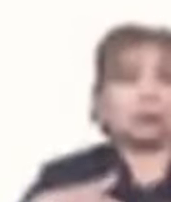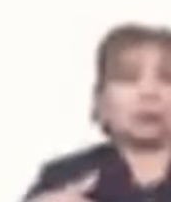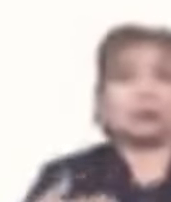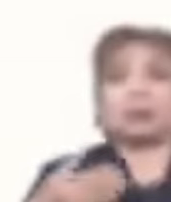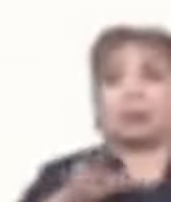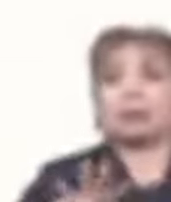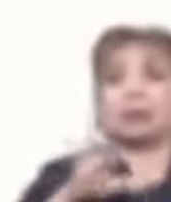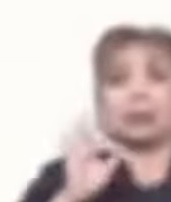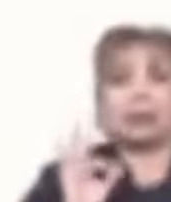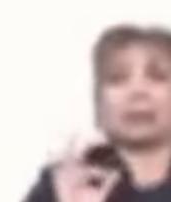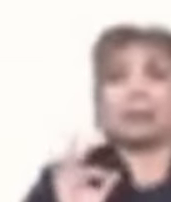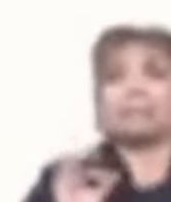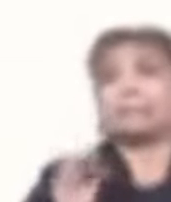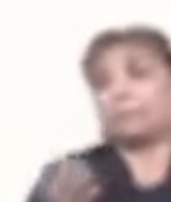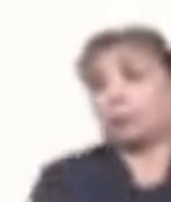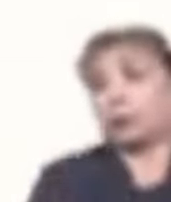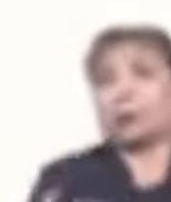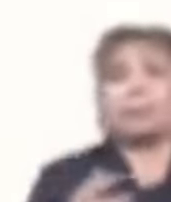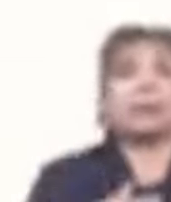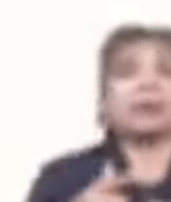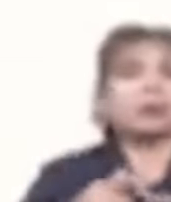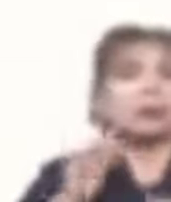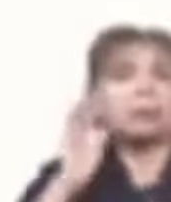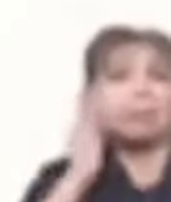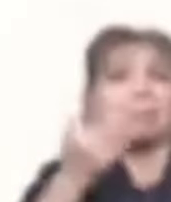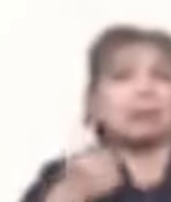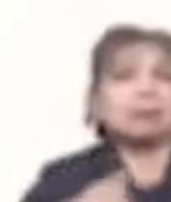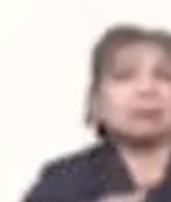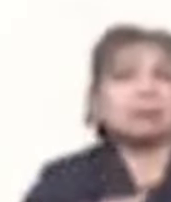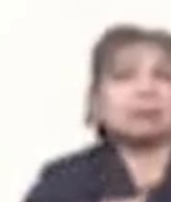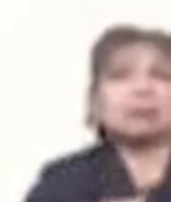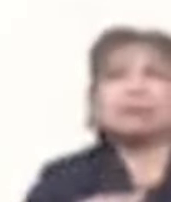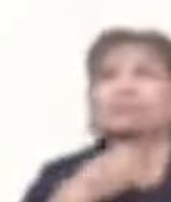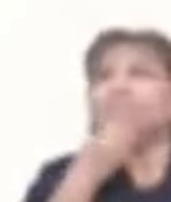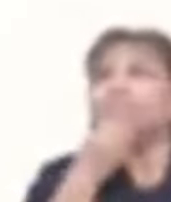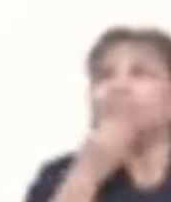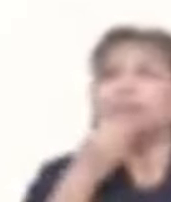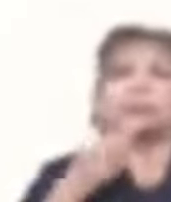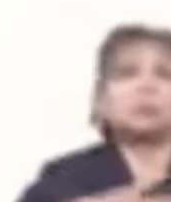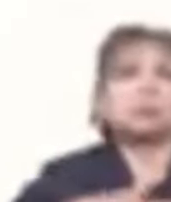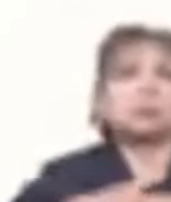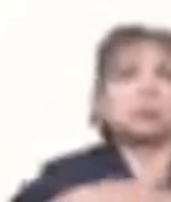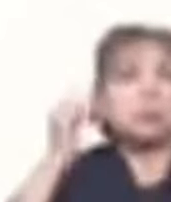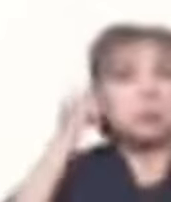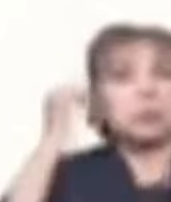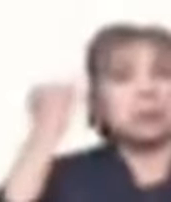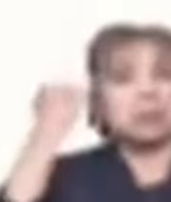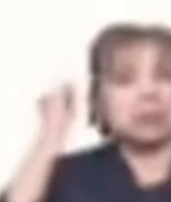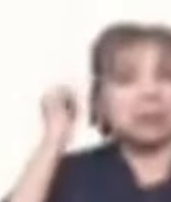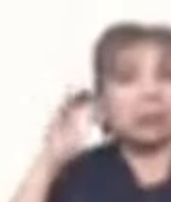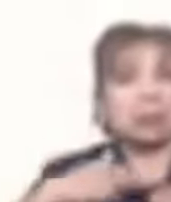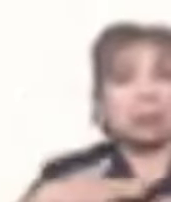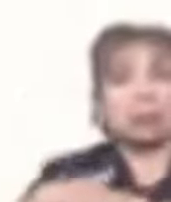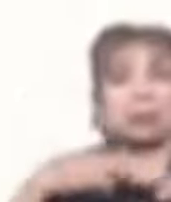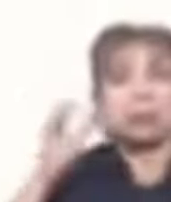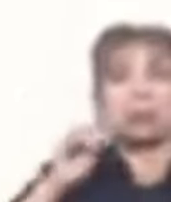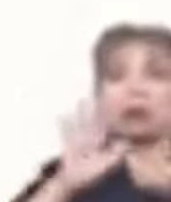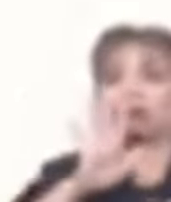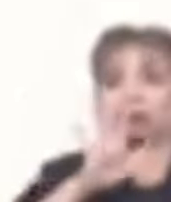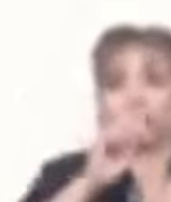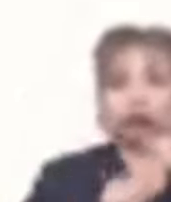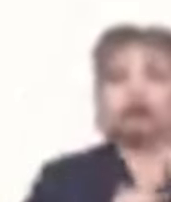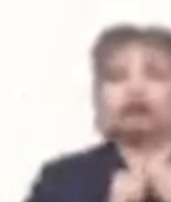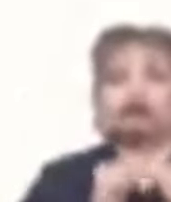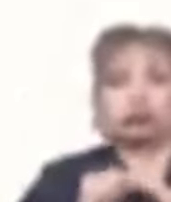¿no? Entonces, a mí me parece en particular que ese tema, bajo mi punto de vista, debería cumplir los 5 años para los